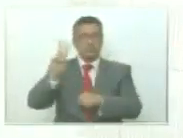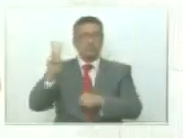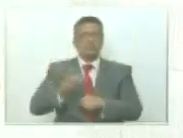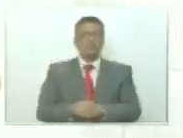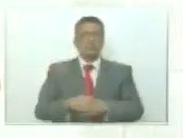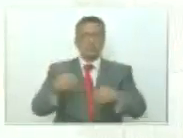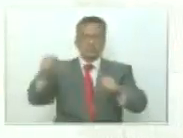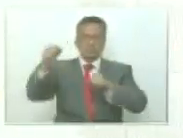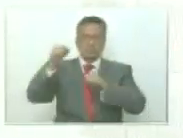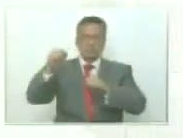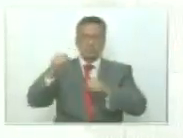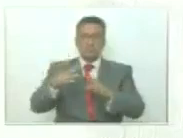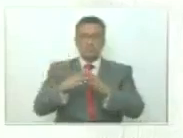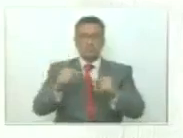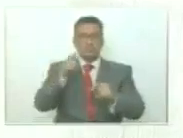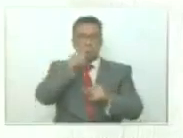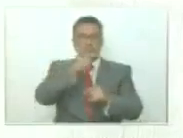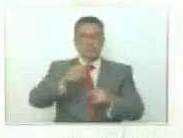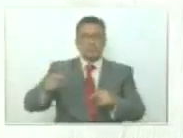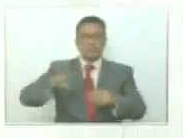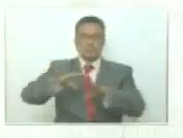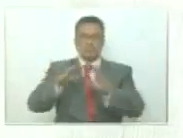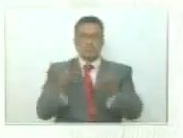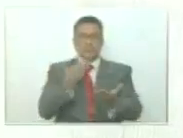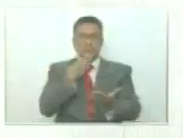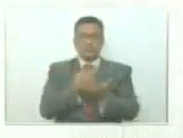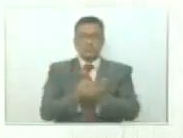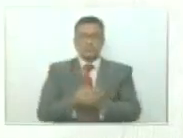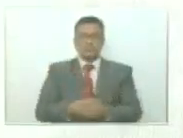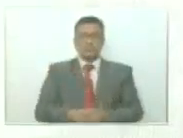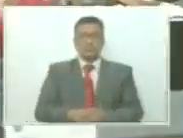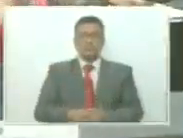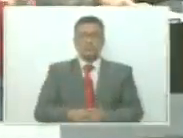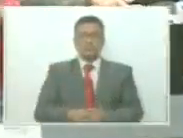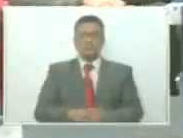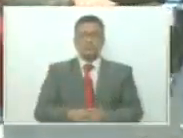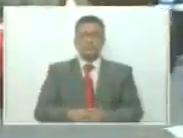y que vivan todos los pueblos del mundo. Muchísimas gracias.